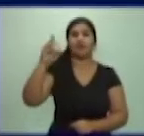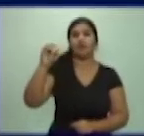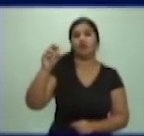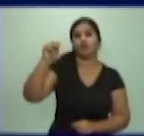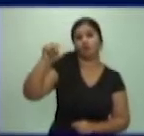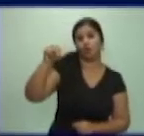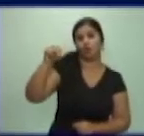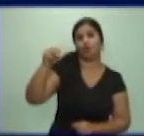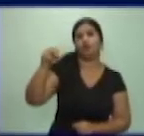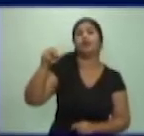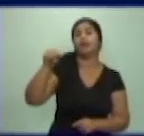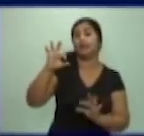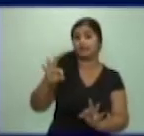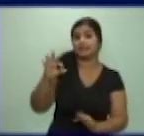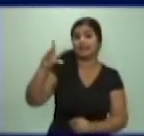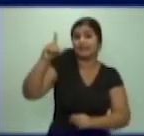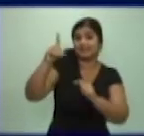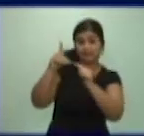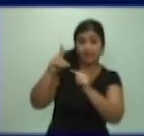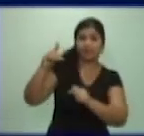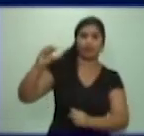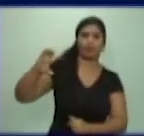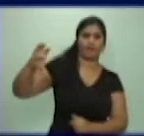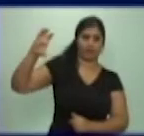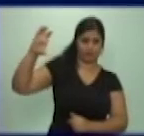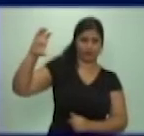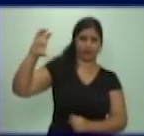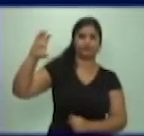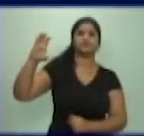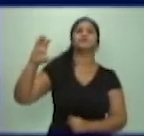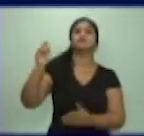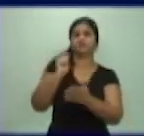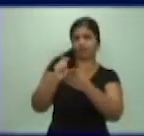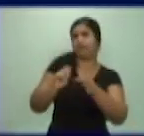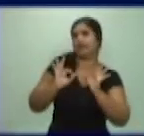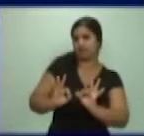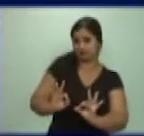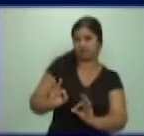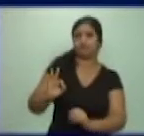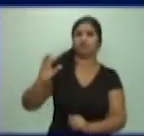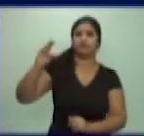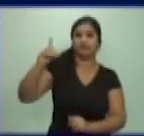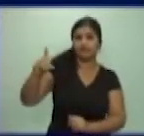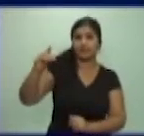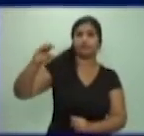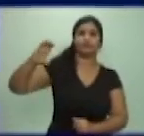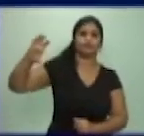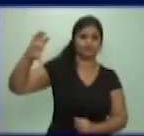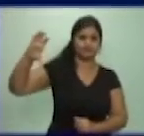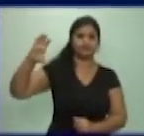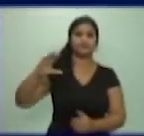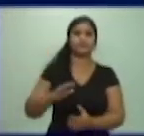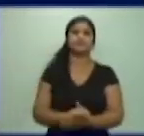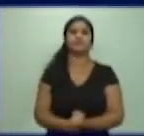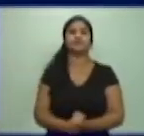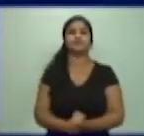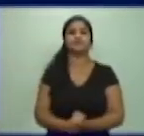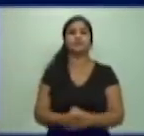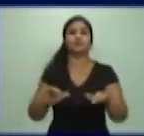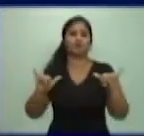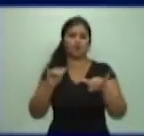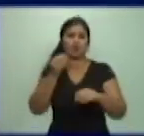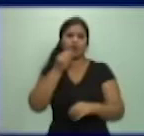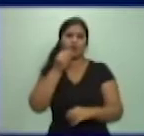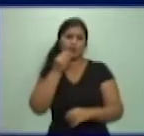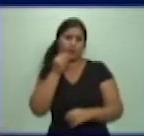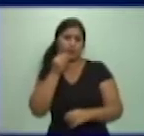mayúscula. Por tanto, generalmente usted lo escribe con mayúscula, aunque la Real Academia de la Lengua permite escribirlo con minúscula, y